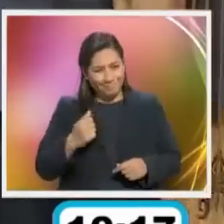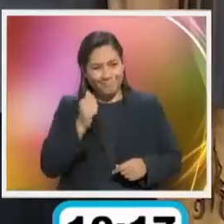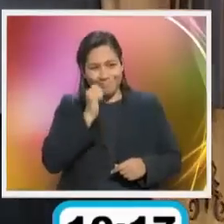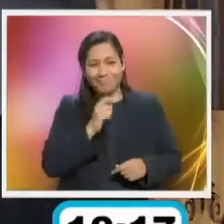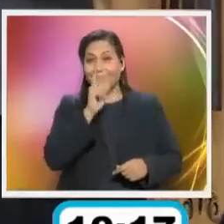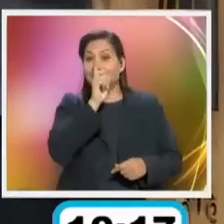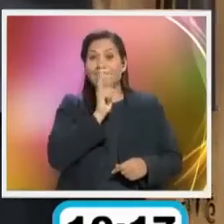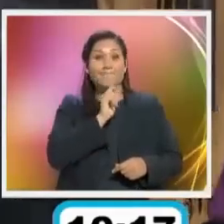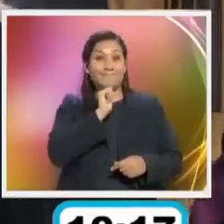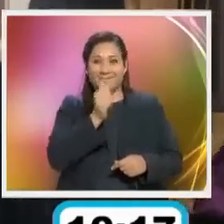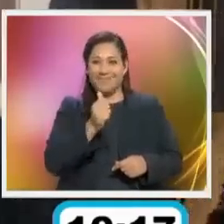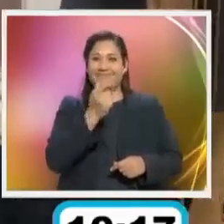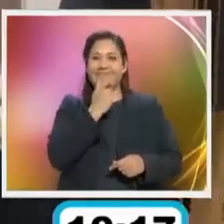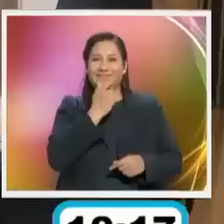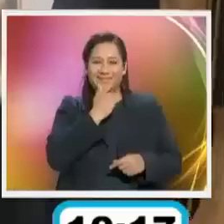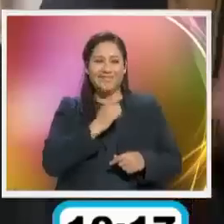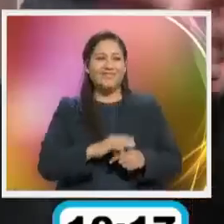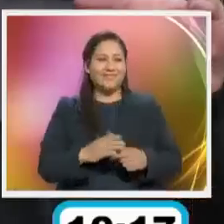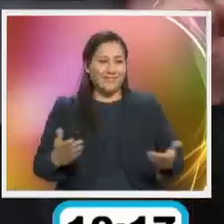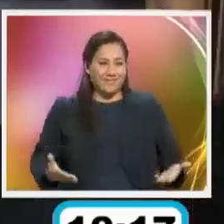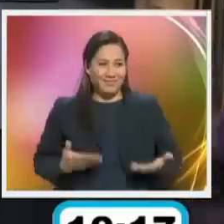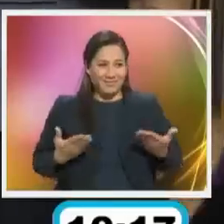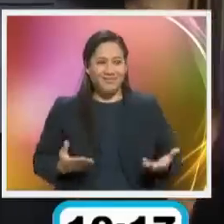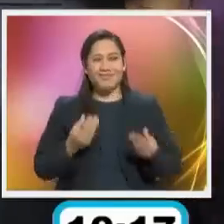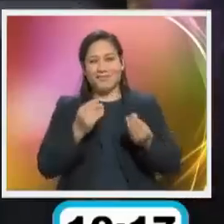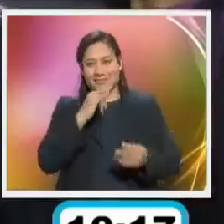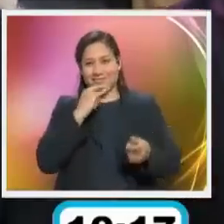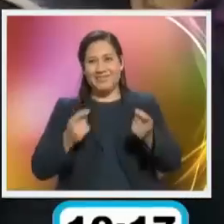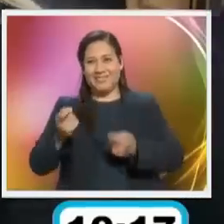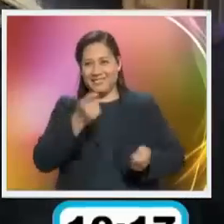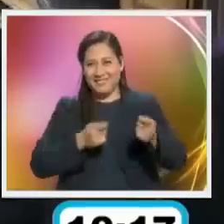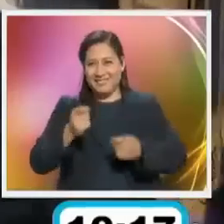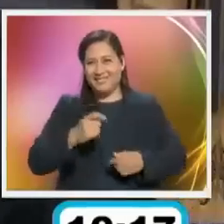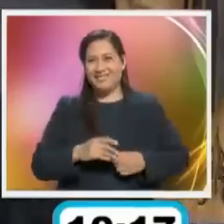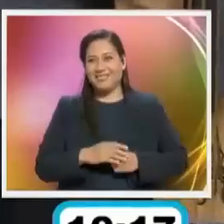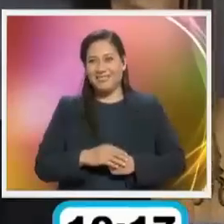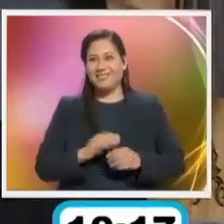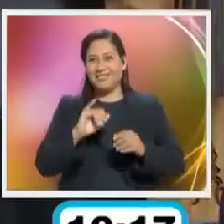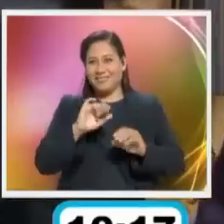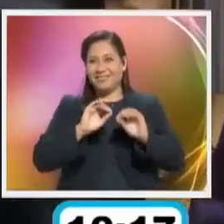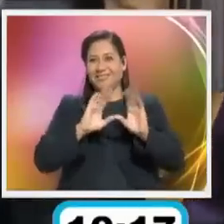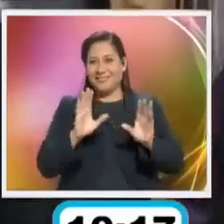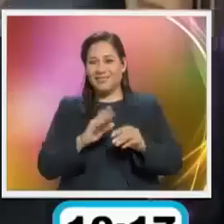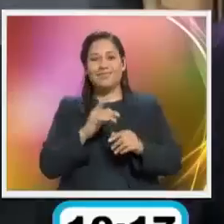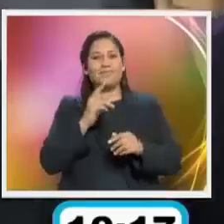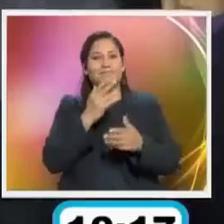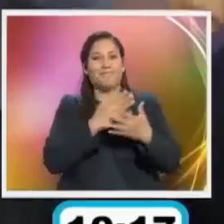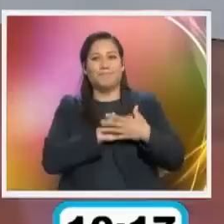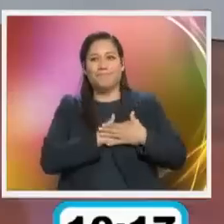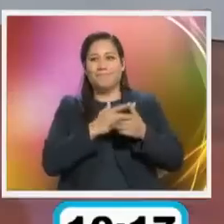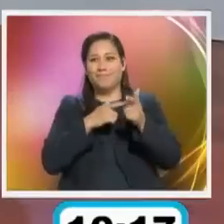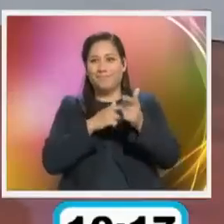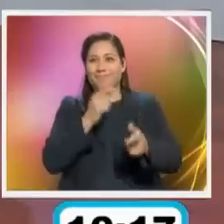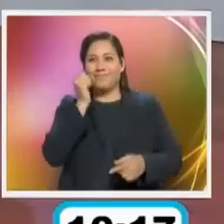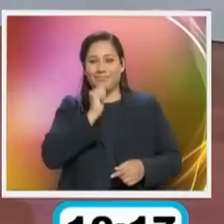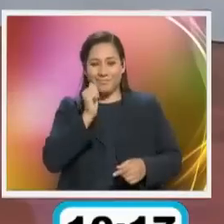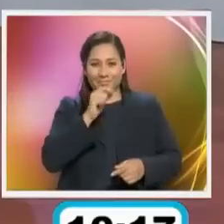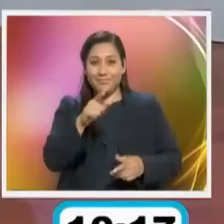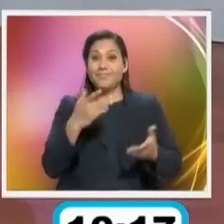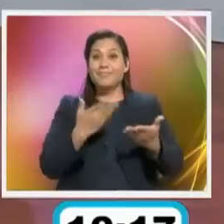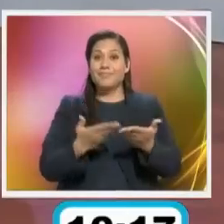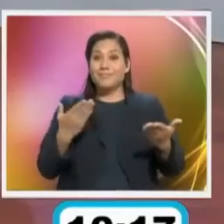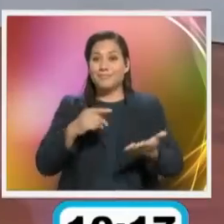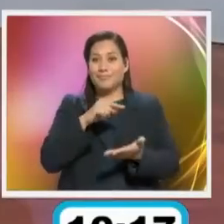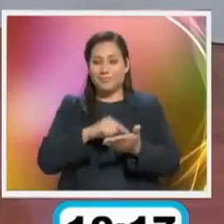no mientan. Y bailen muchas Exacto. No, sí, claro que sí, para que el amor perdure siempre. Así es, cuéntenos, ¿se van a